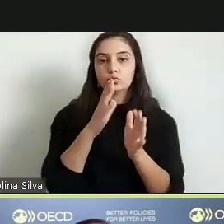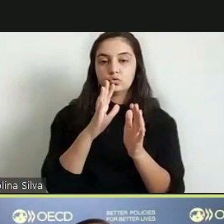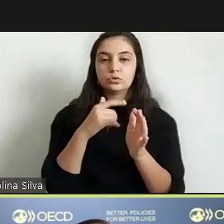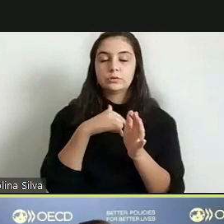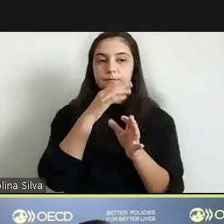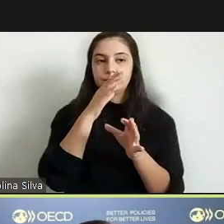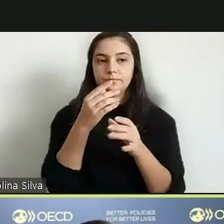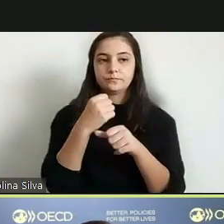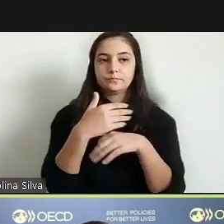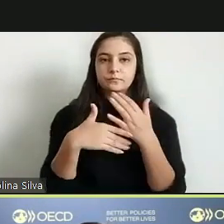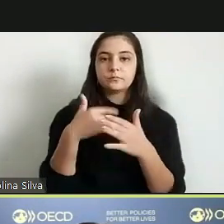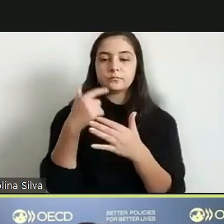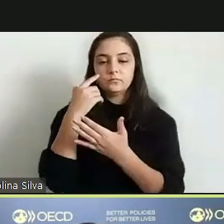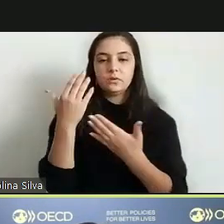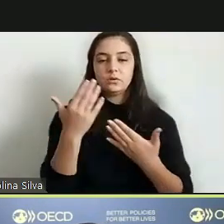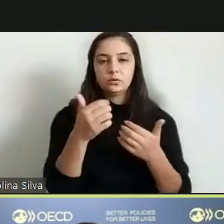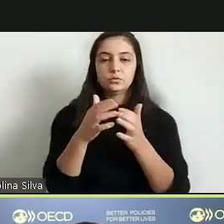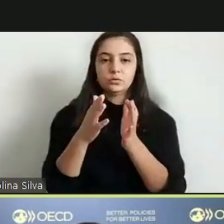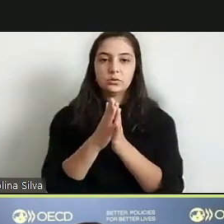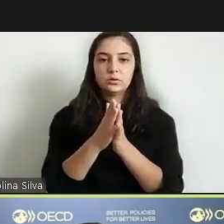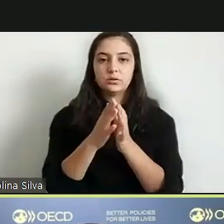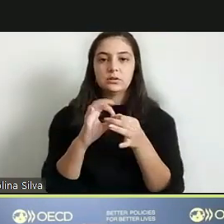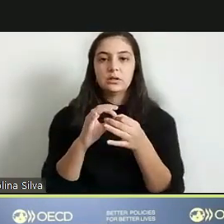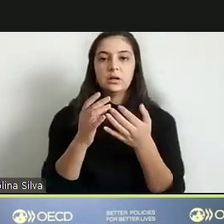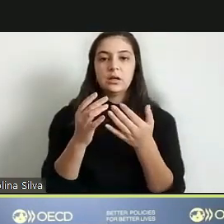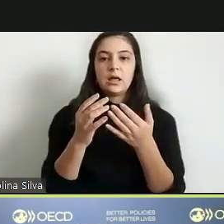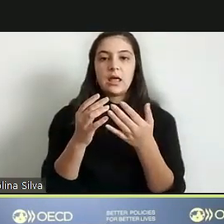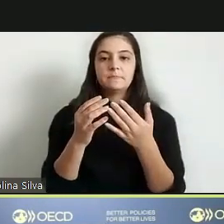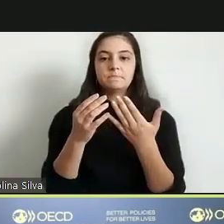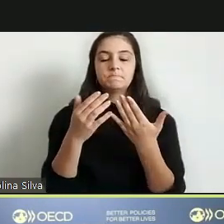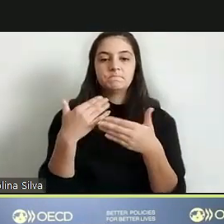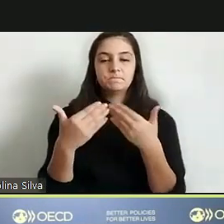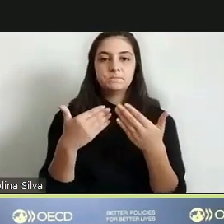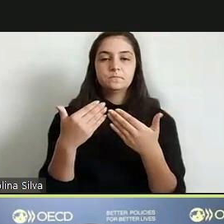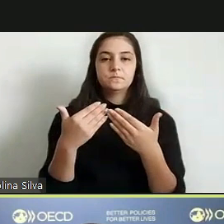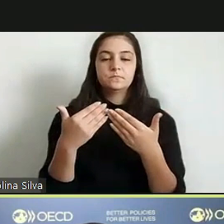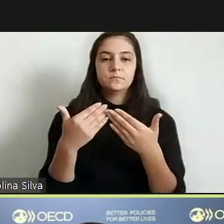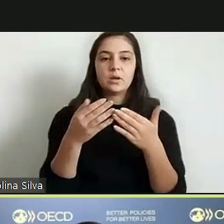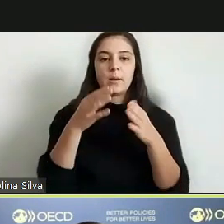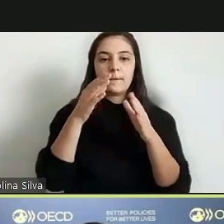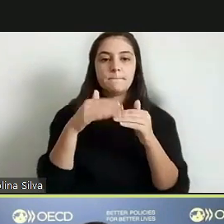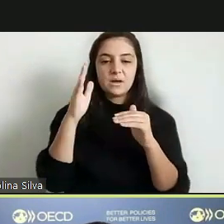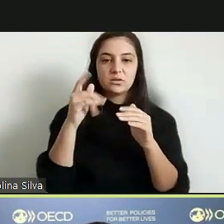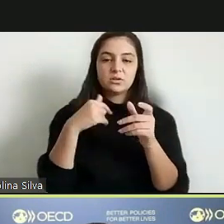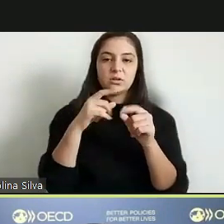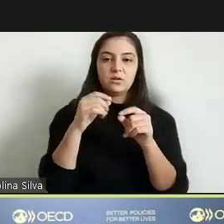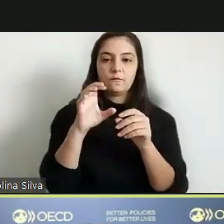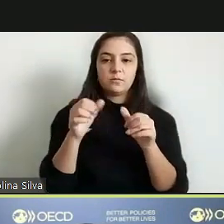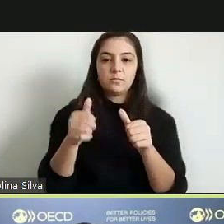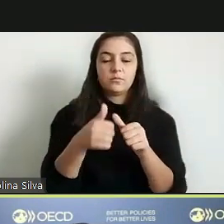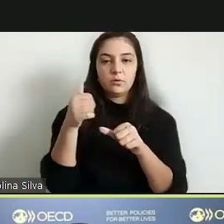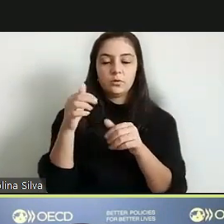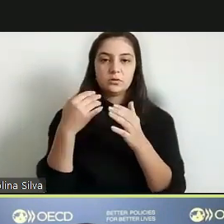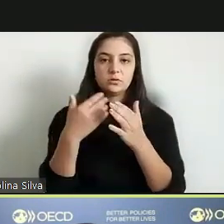largo de toda la presentación, conectar, involucrar más y de mejor manera a los ciudadanos en